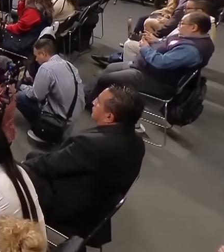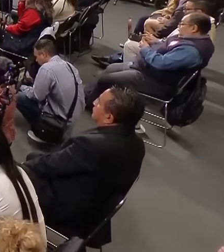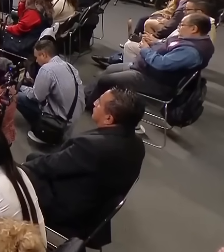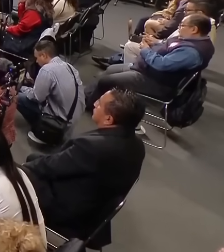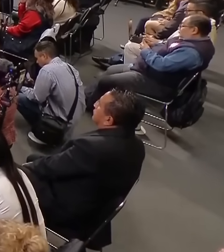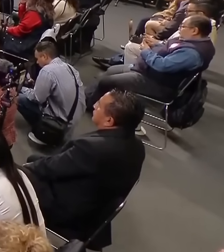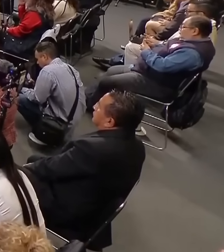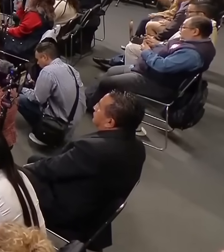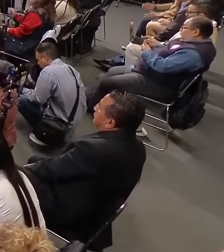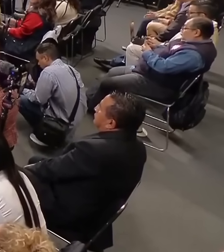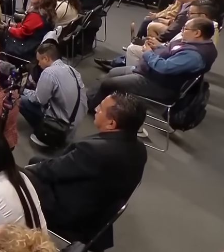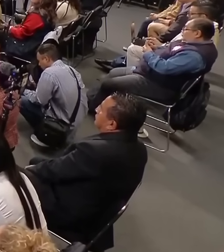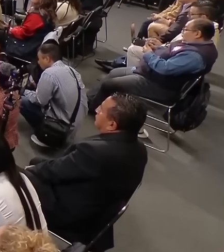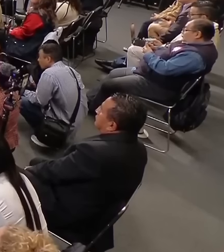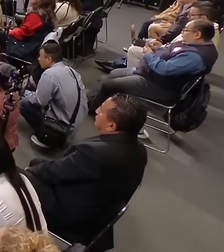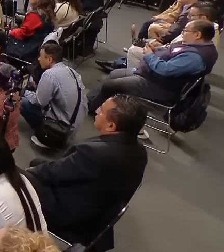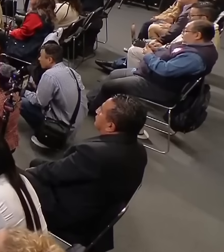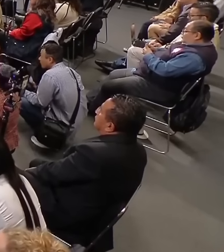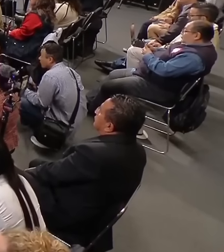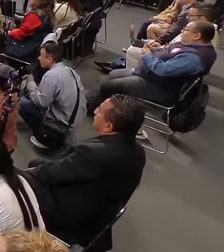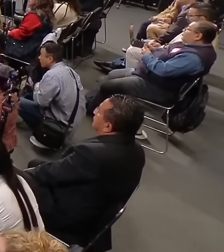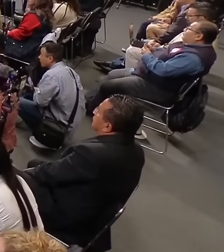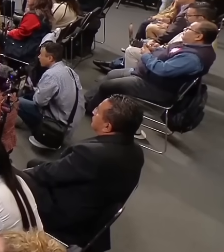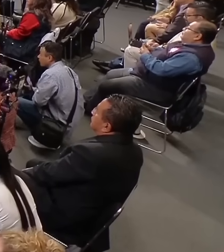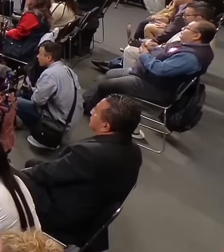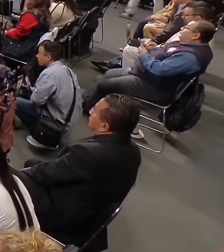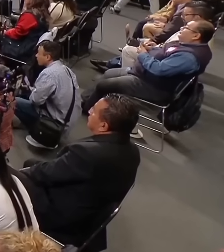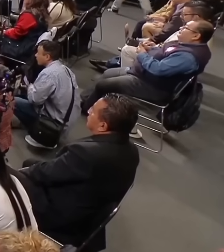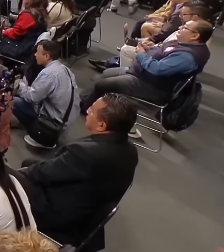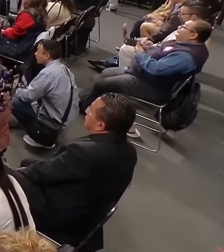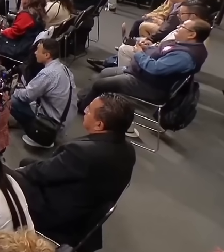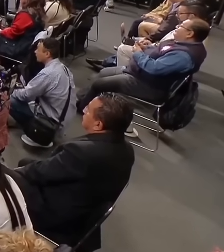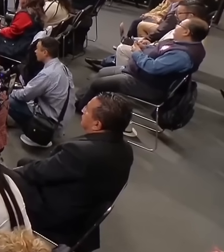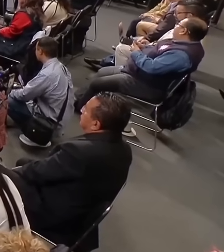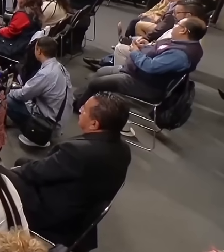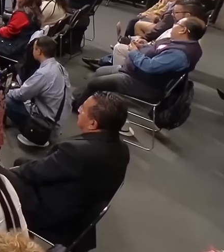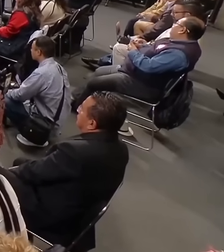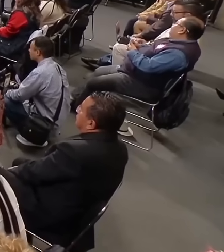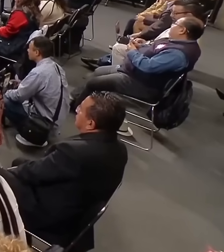De los médicos especialistas, la que presentó Zoe.